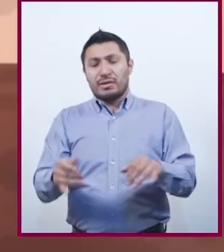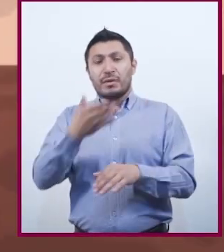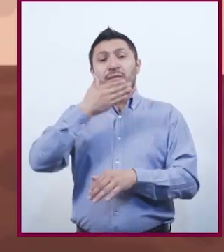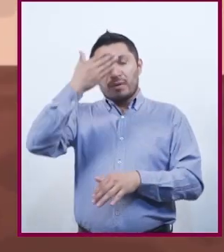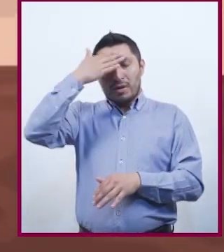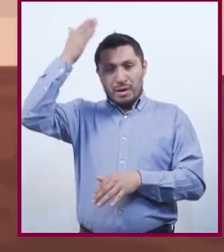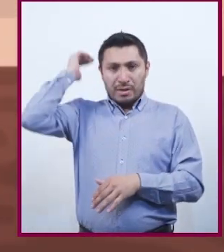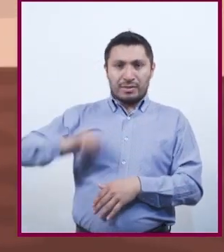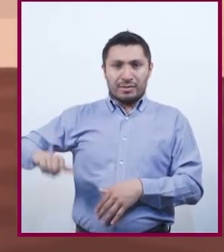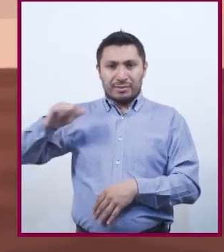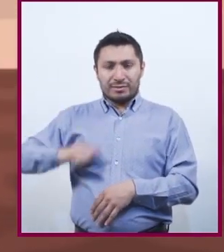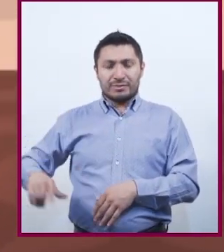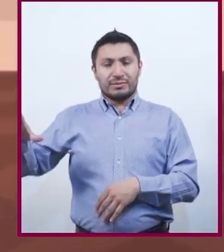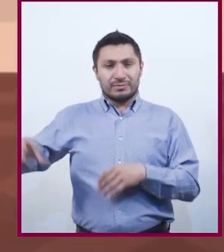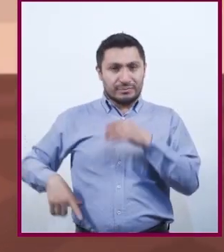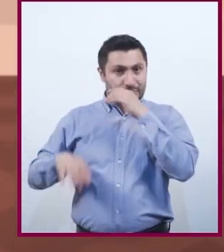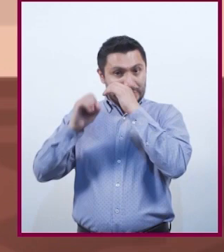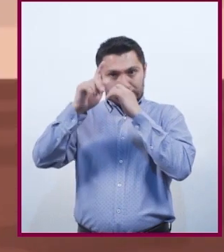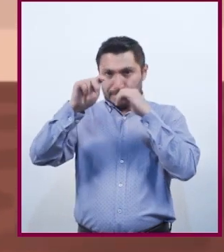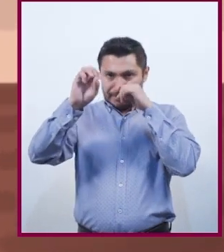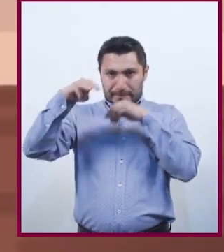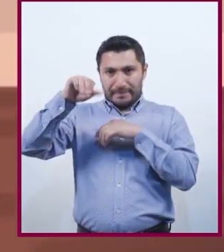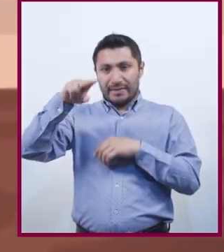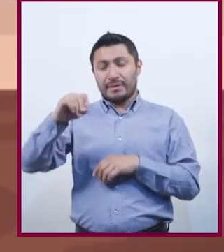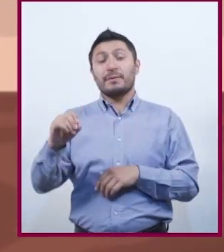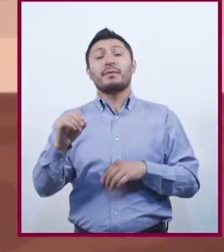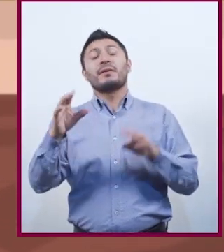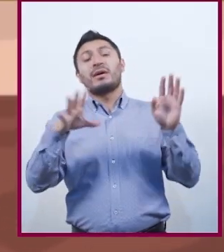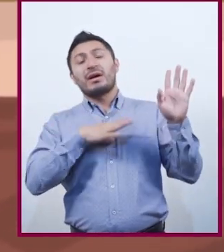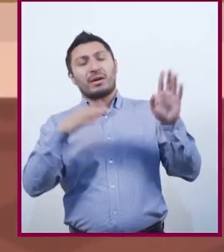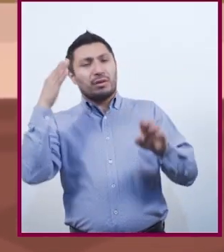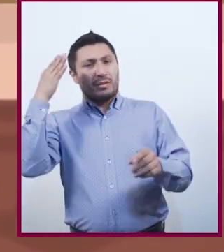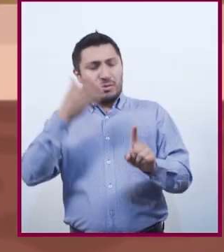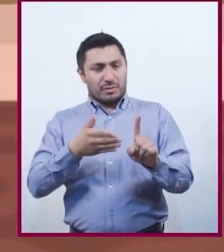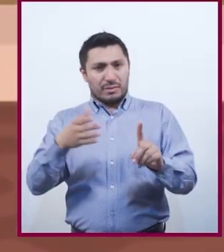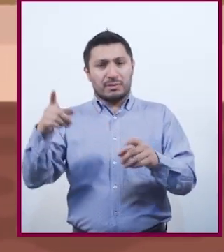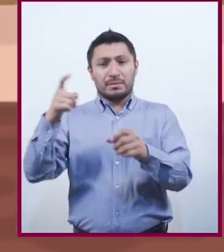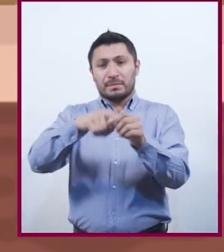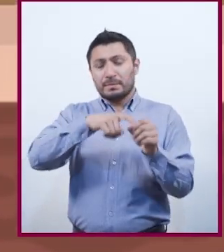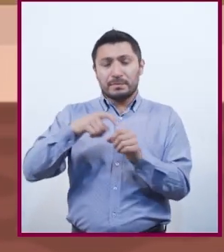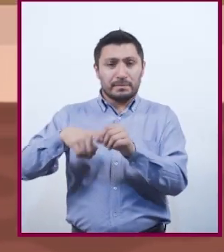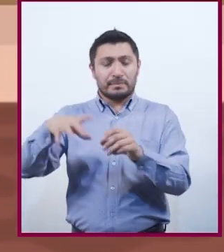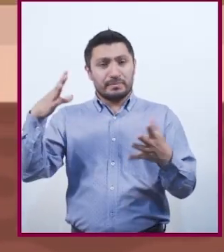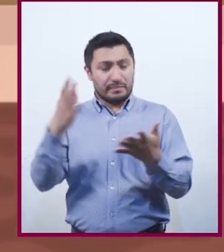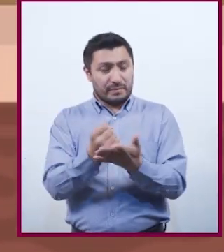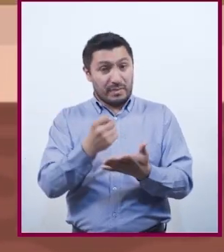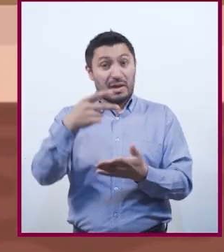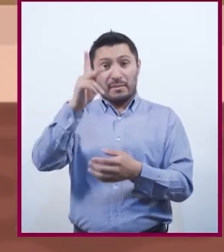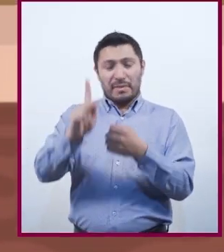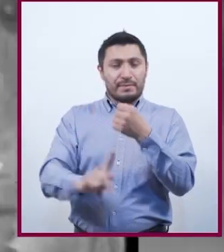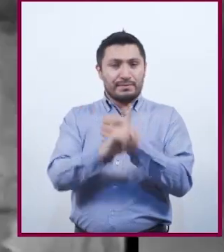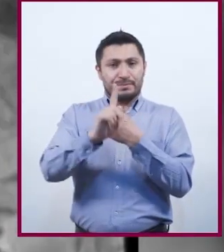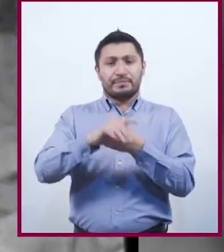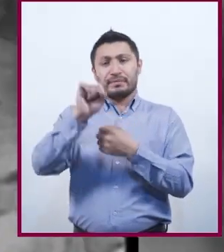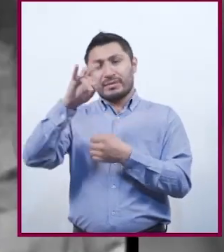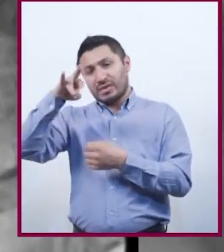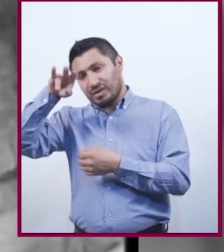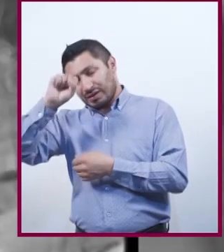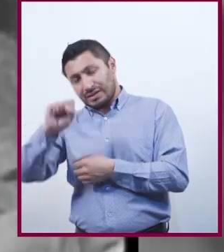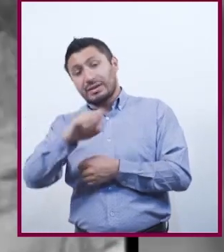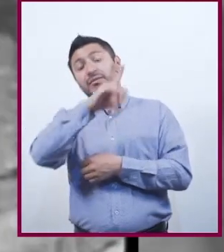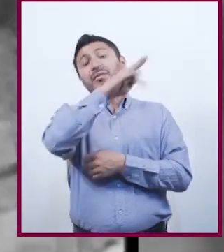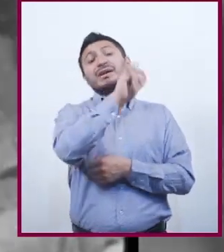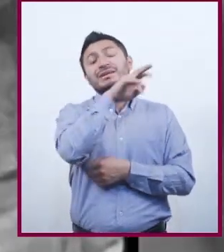los árabes del antiguo Imperio Otomano, todo con la intención de tener aliados y ganar la contienda. El problema